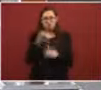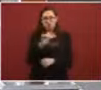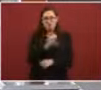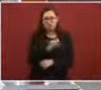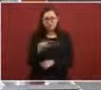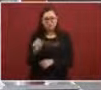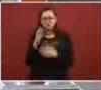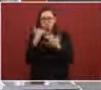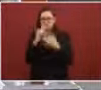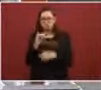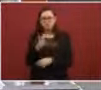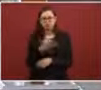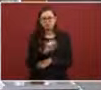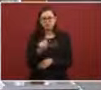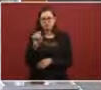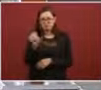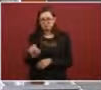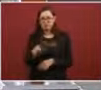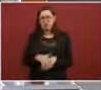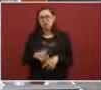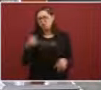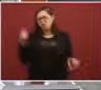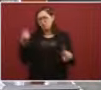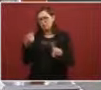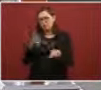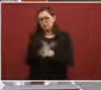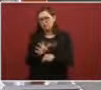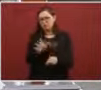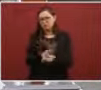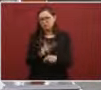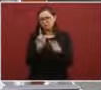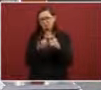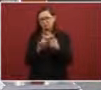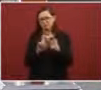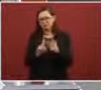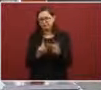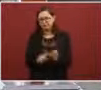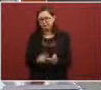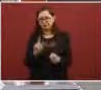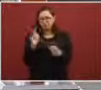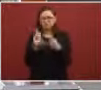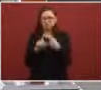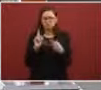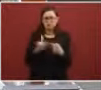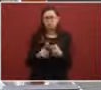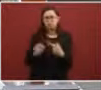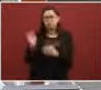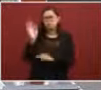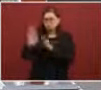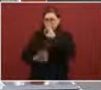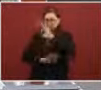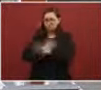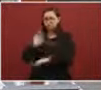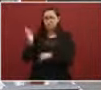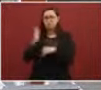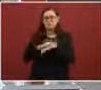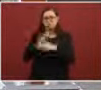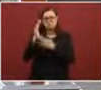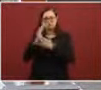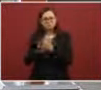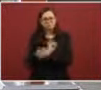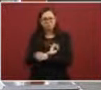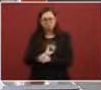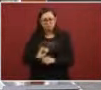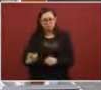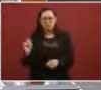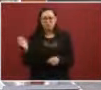favor. ¿Cuáles son los objetivos? Son tres grandes. Primero, simplificar el tratamiento. Esto fue una oportunidad, la tomamos y